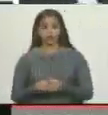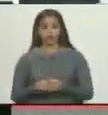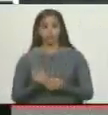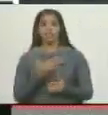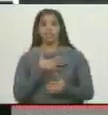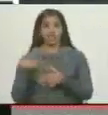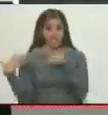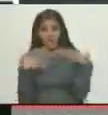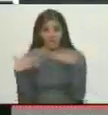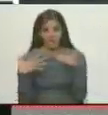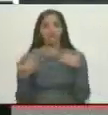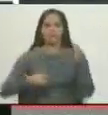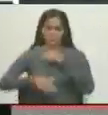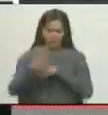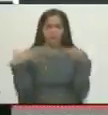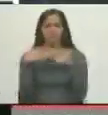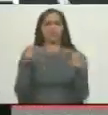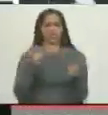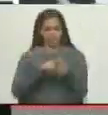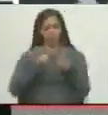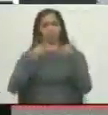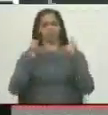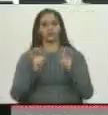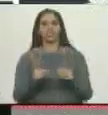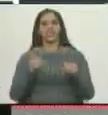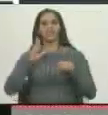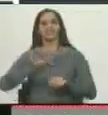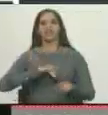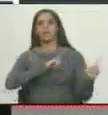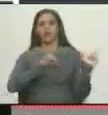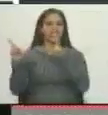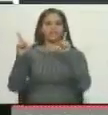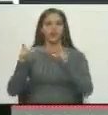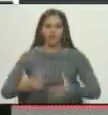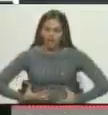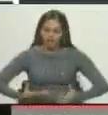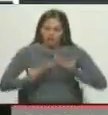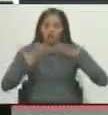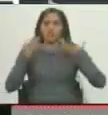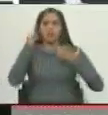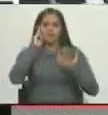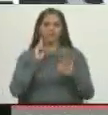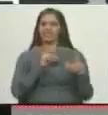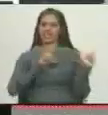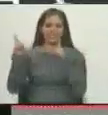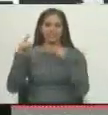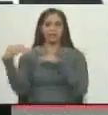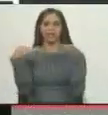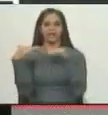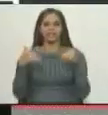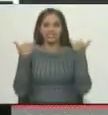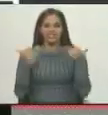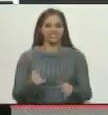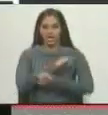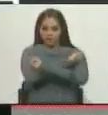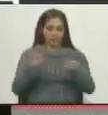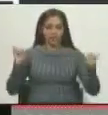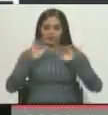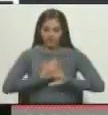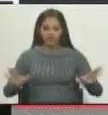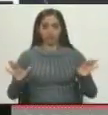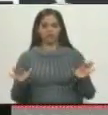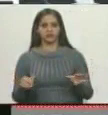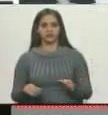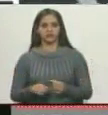batalla? Vamos a la batalla, pues. Estamos listos. La furia bolivariana está lista para la batalla. Ya basta, pues.